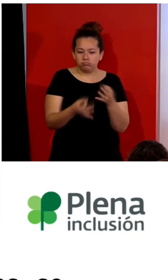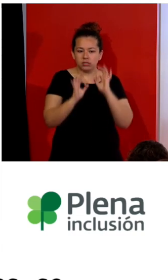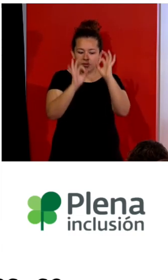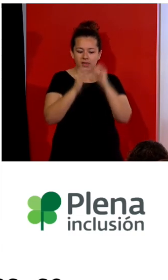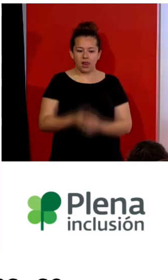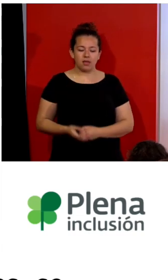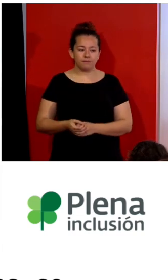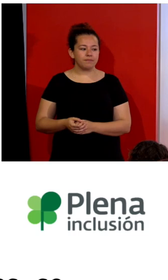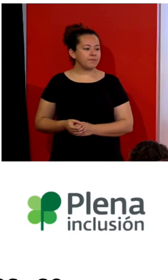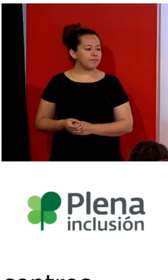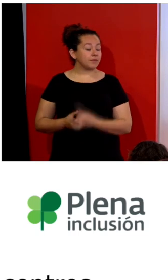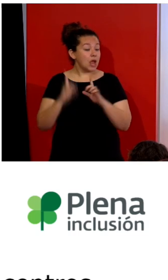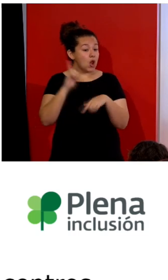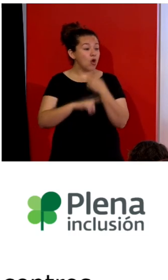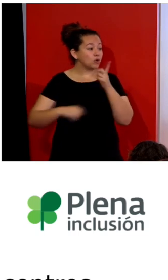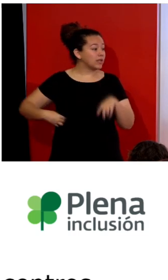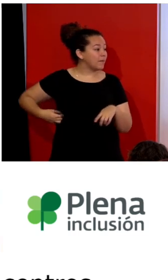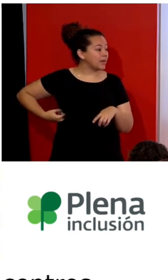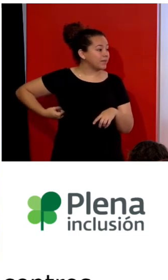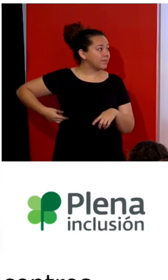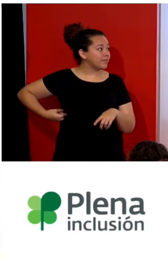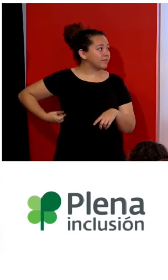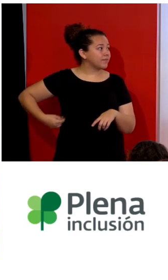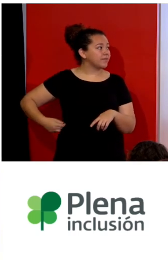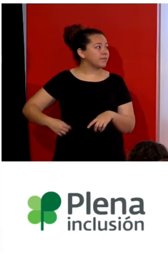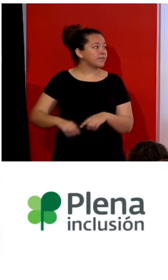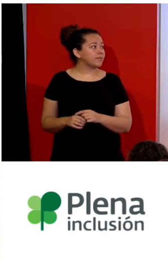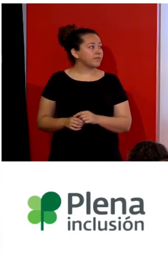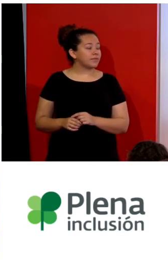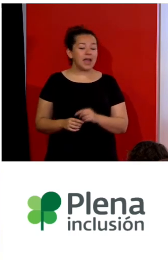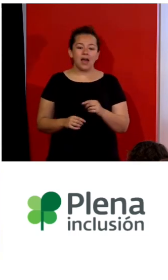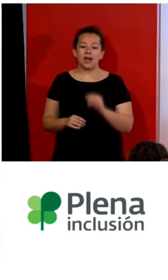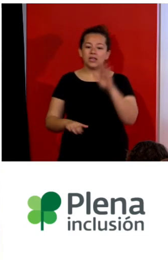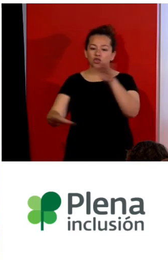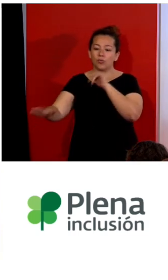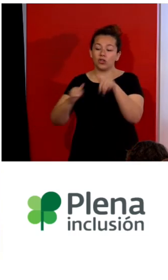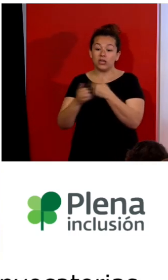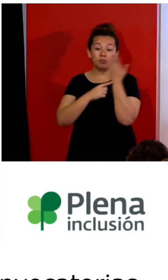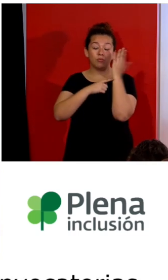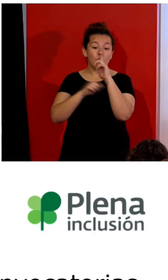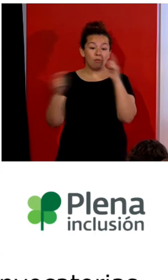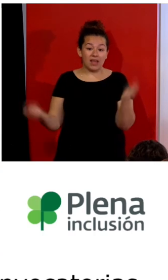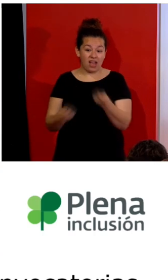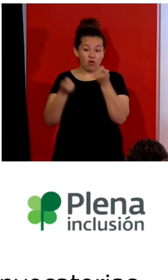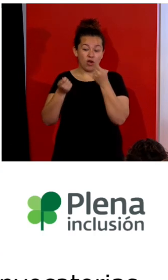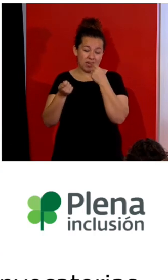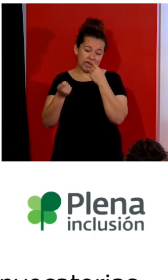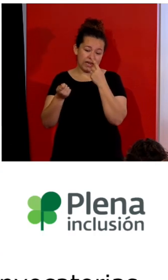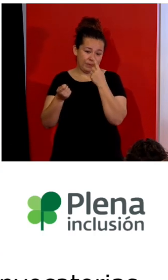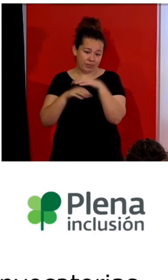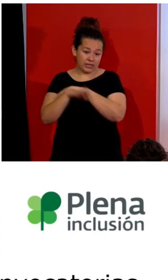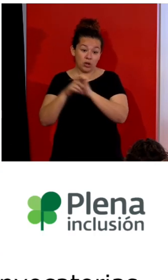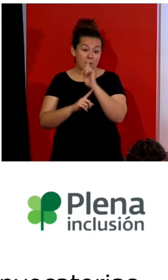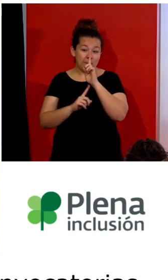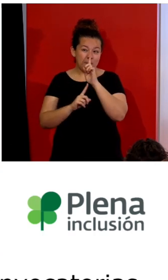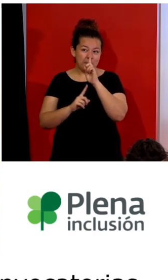también por nuestra parte las convocatorias que ha ido publicando el Ministerio, el primer año no lo hicimos, pero a partir